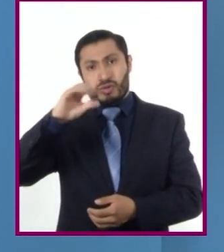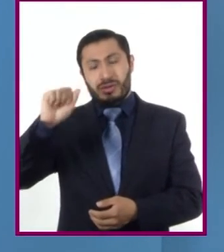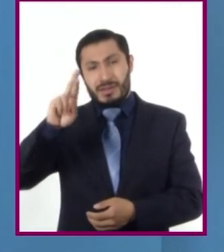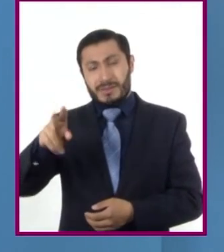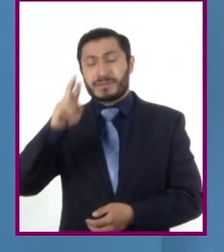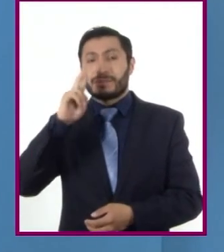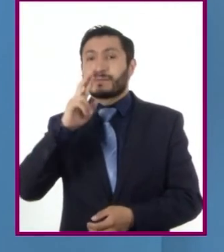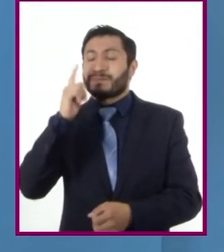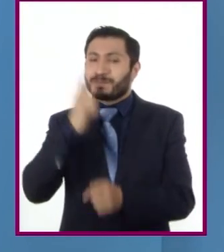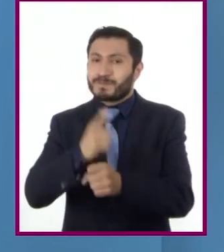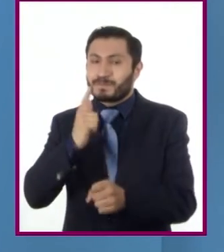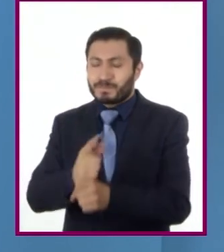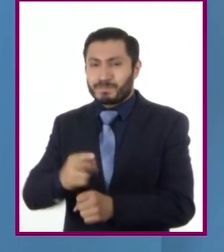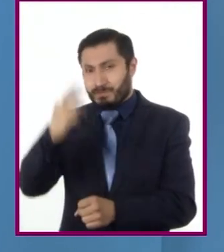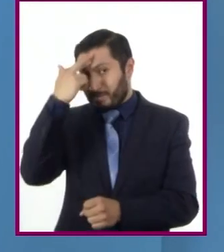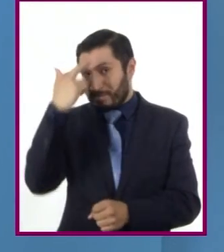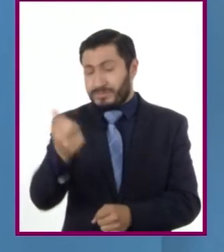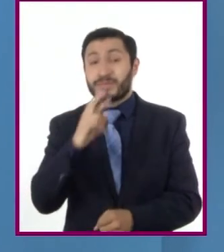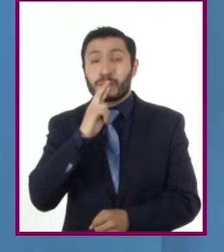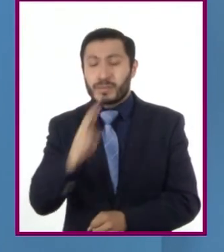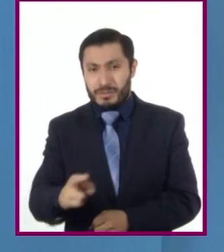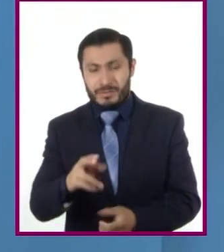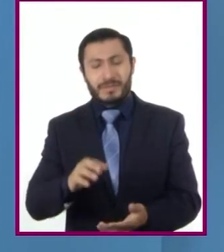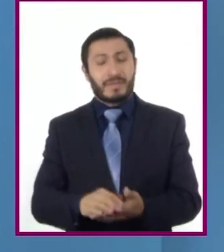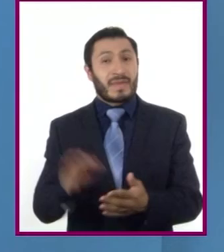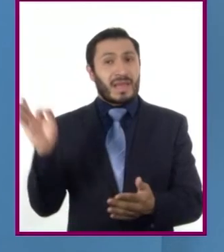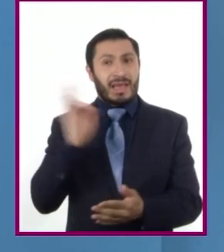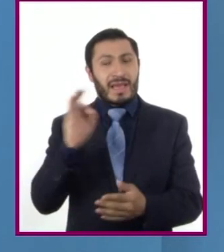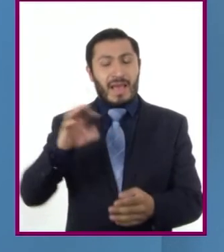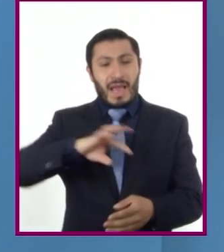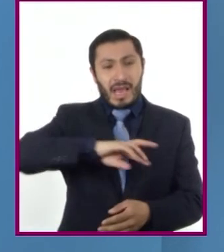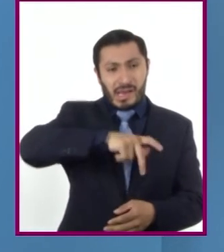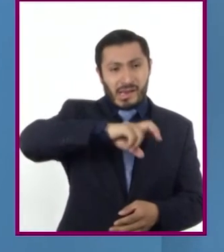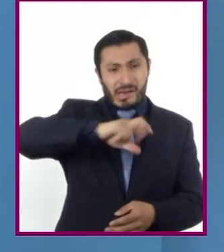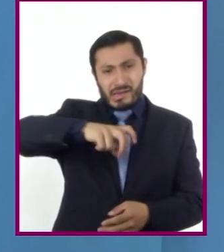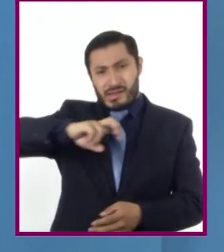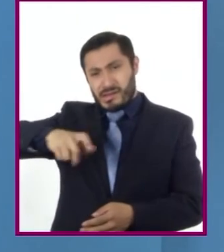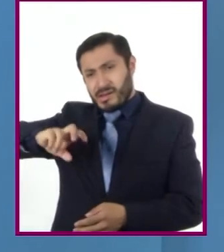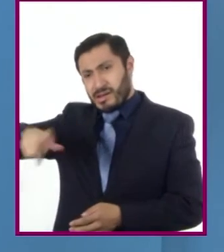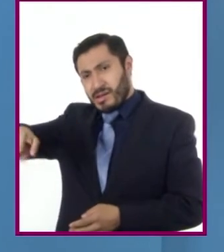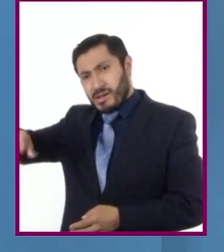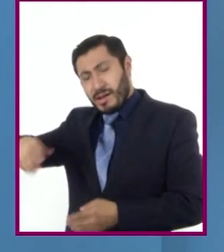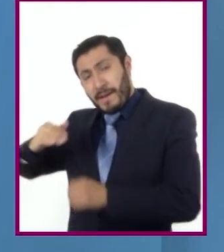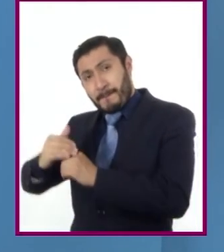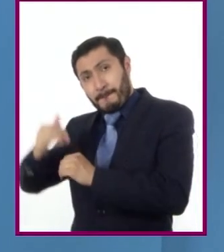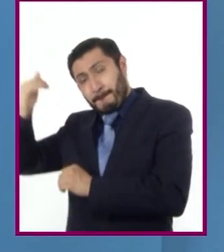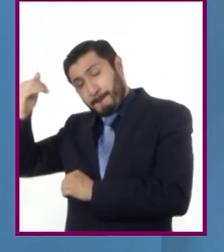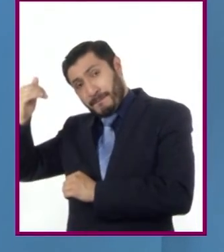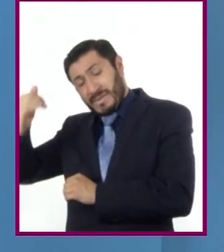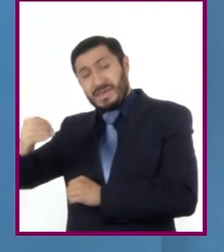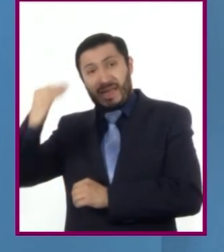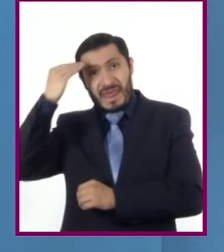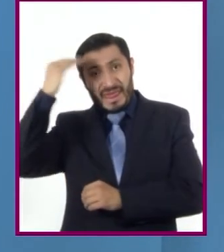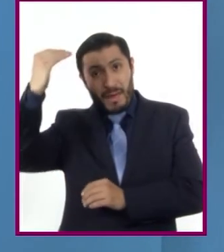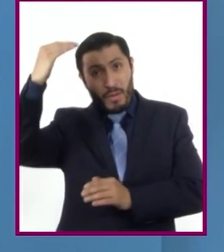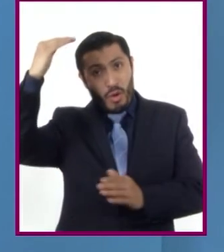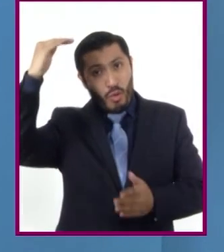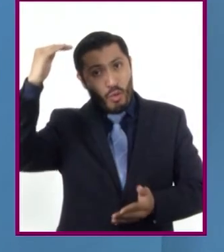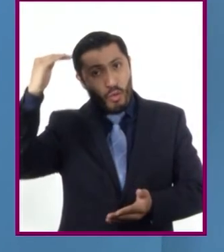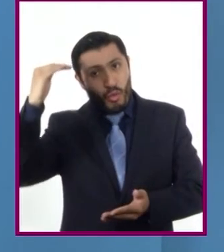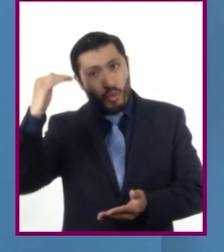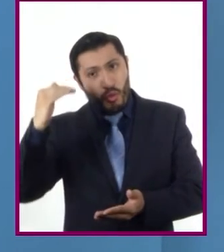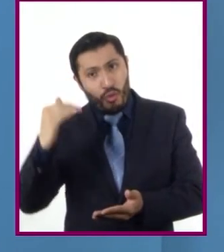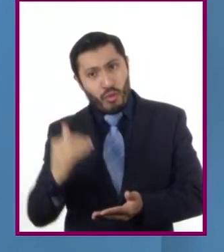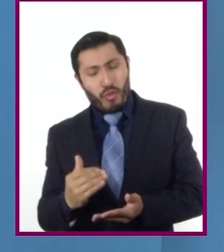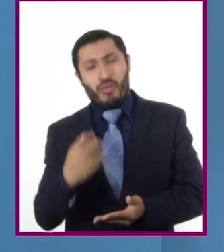sí, de tal manera que razonó que cuando se aumenta el número de llaves abiertas, disminuye el tiempo de desagüe de